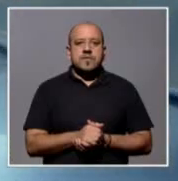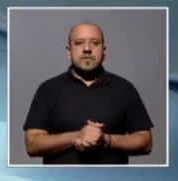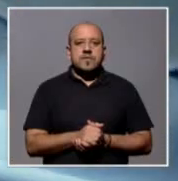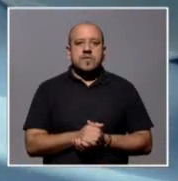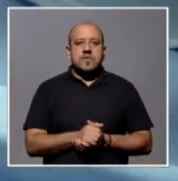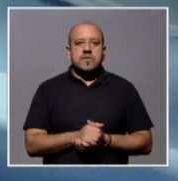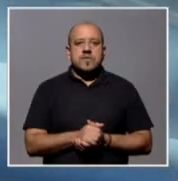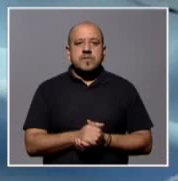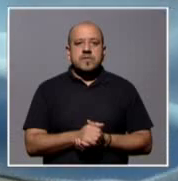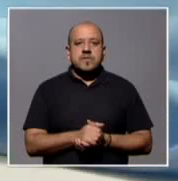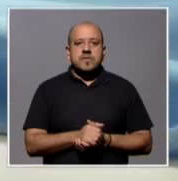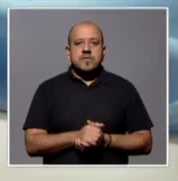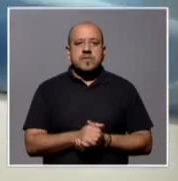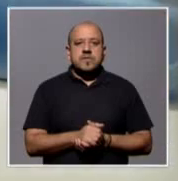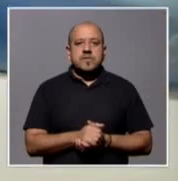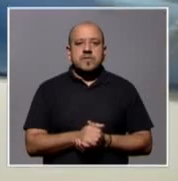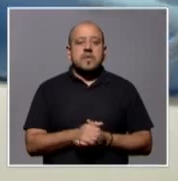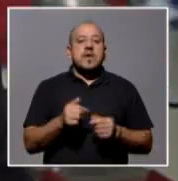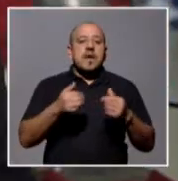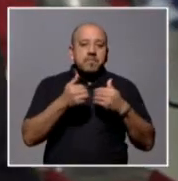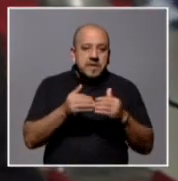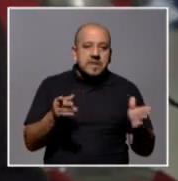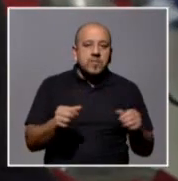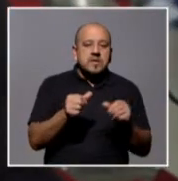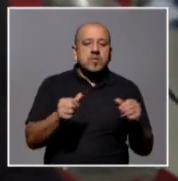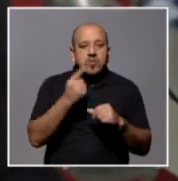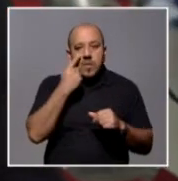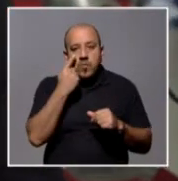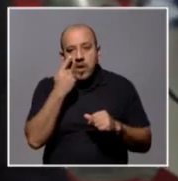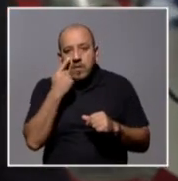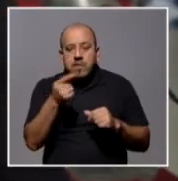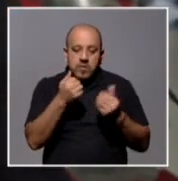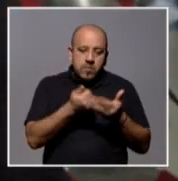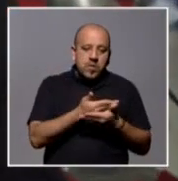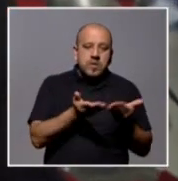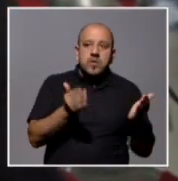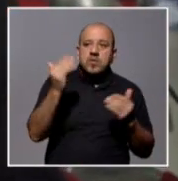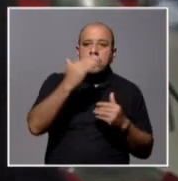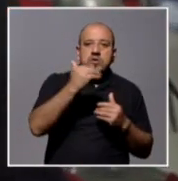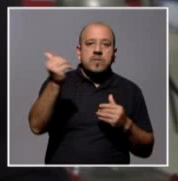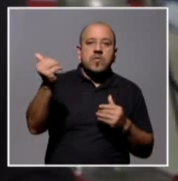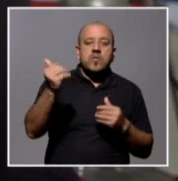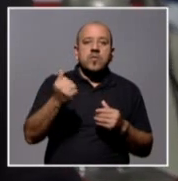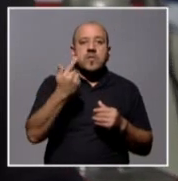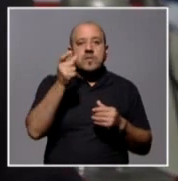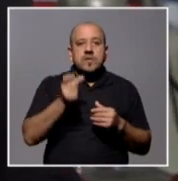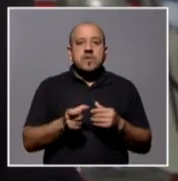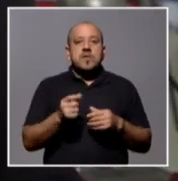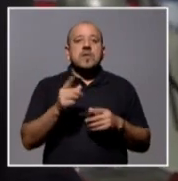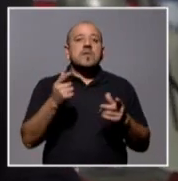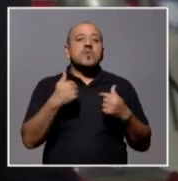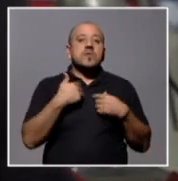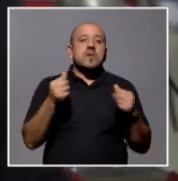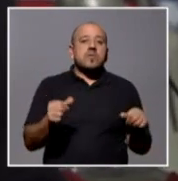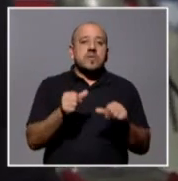Empezamos como haciendo unas muestras, unas pruebas y dijimos, bueno, ¿por qué no? Nos llamó un cliente también como para solicitarnos si estábamos